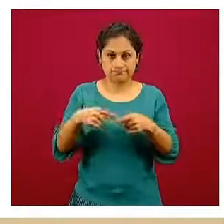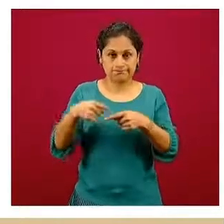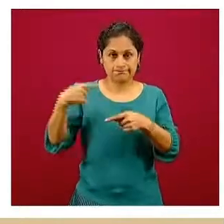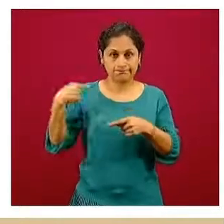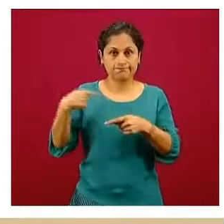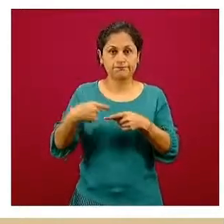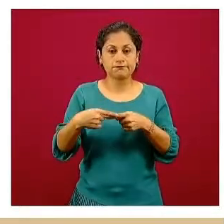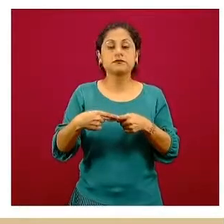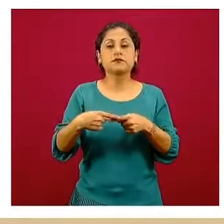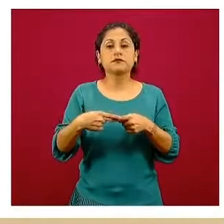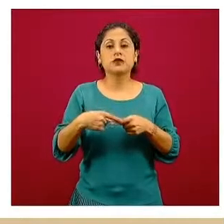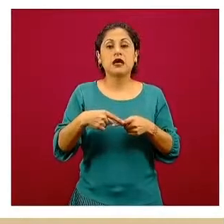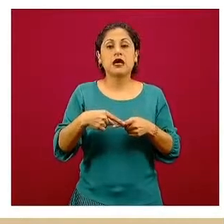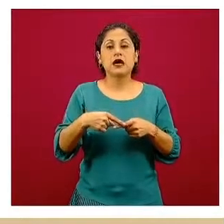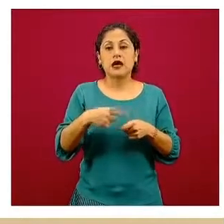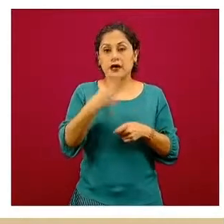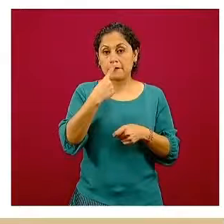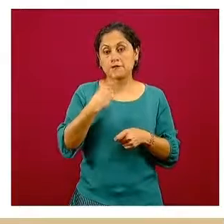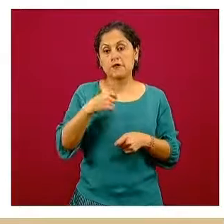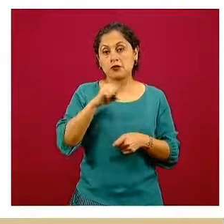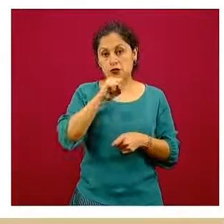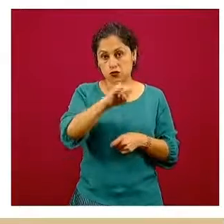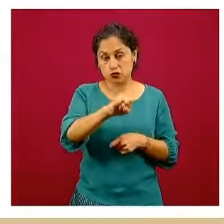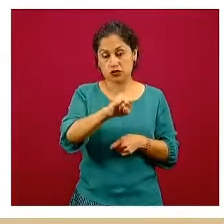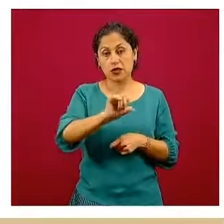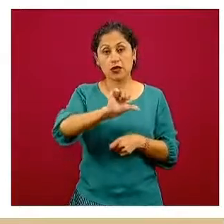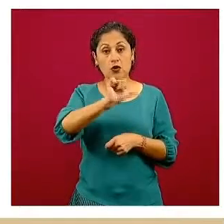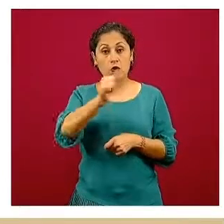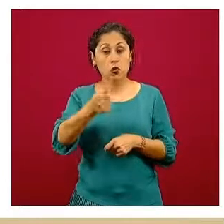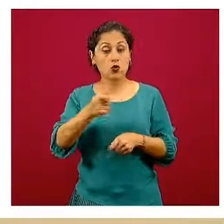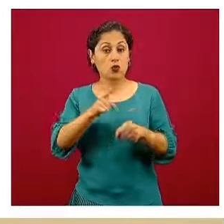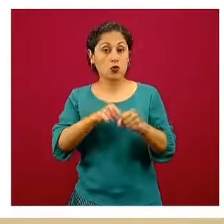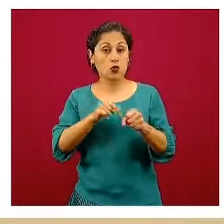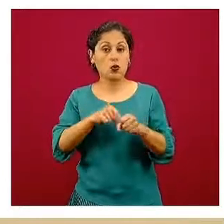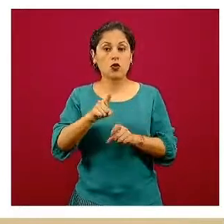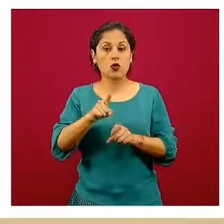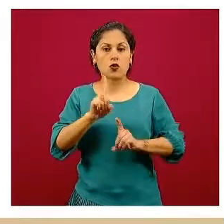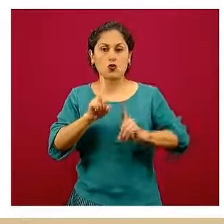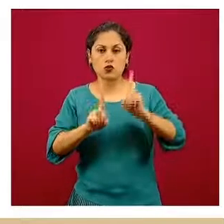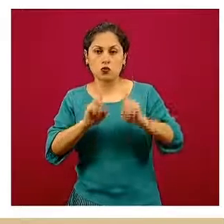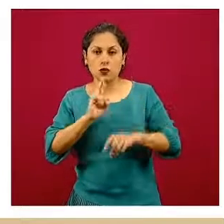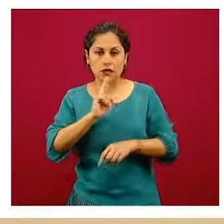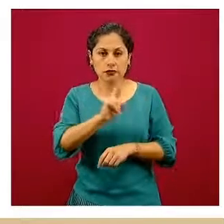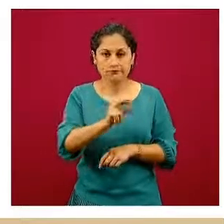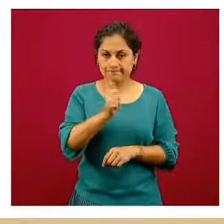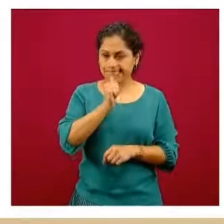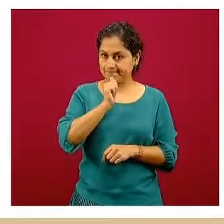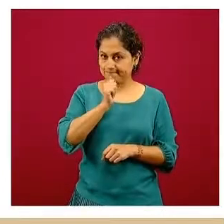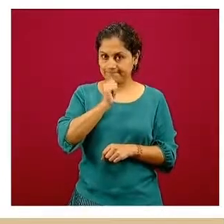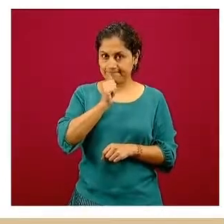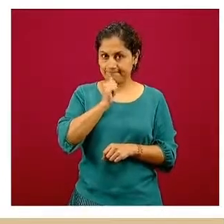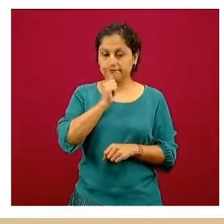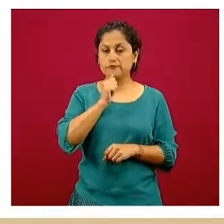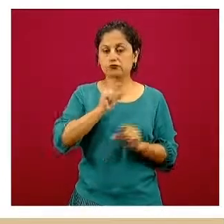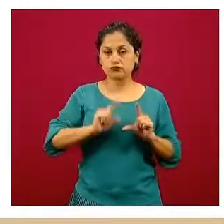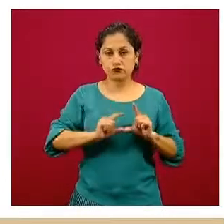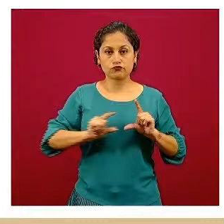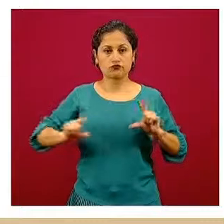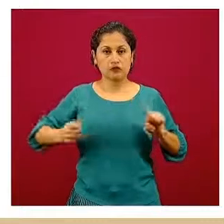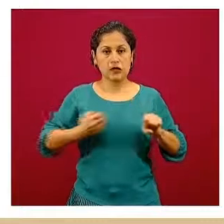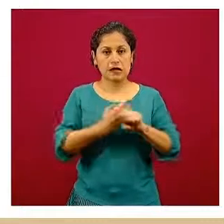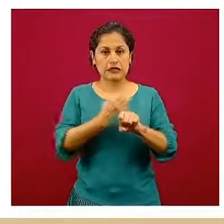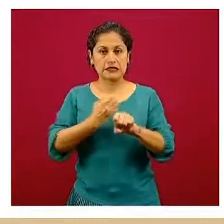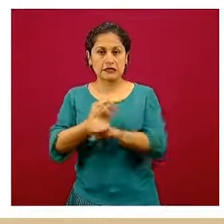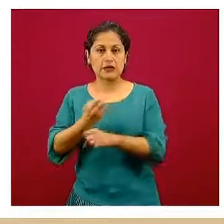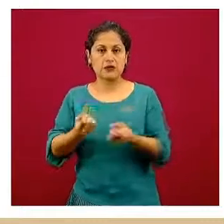activos que ya han sido confirmados, los activos que aún son sospechosos, y los vemos también distribuidos por entidad